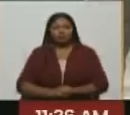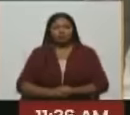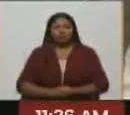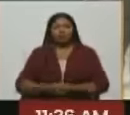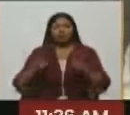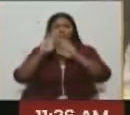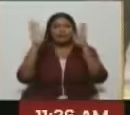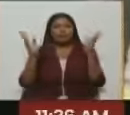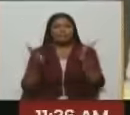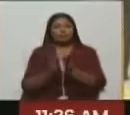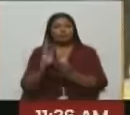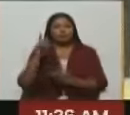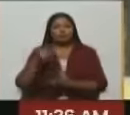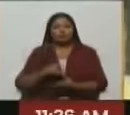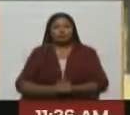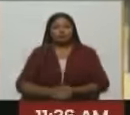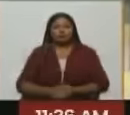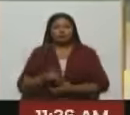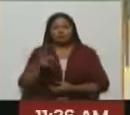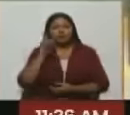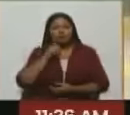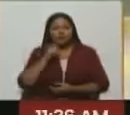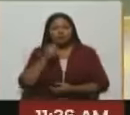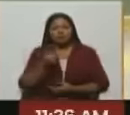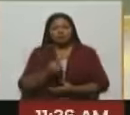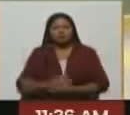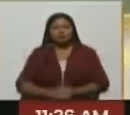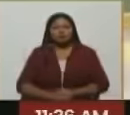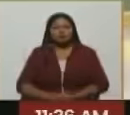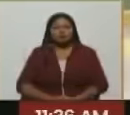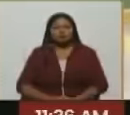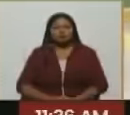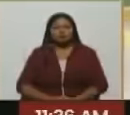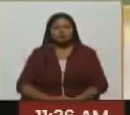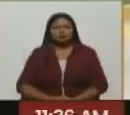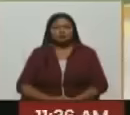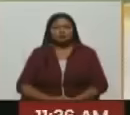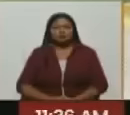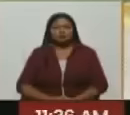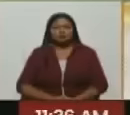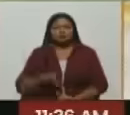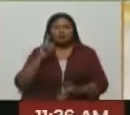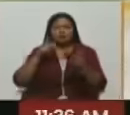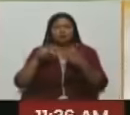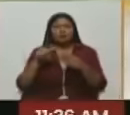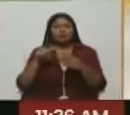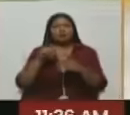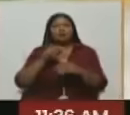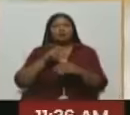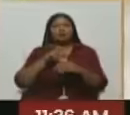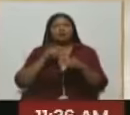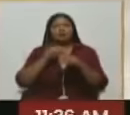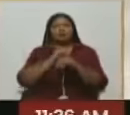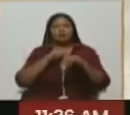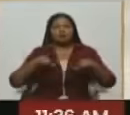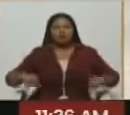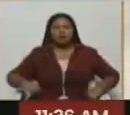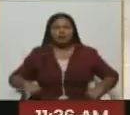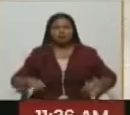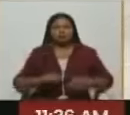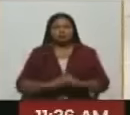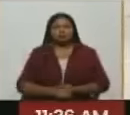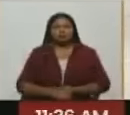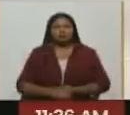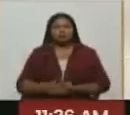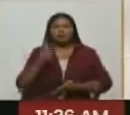mundo. Es mentira lo que está saliendo allá. Aquí está la Fuerza Armada Nacional Bolivariana.